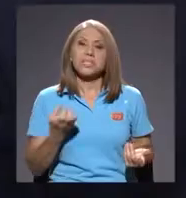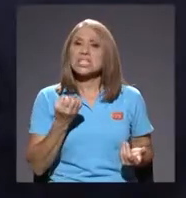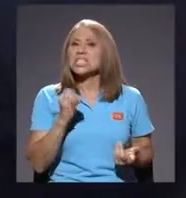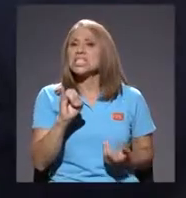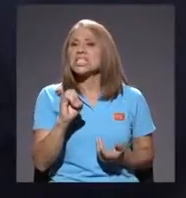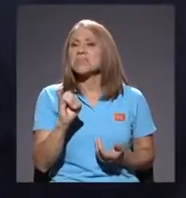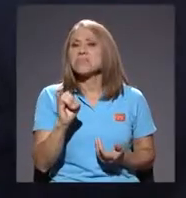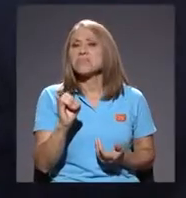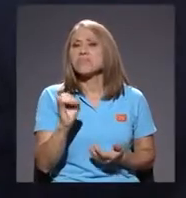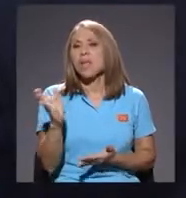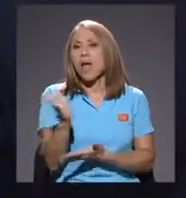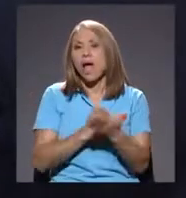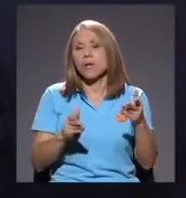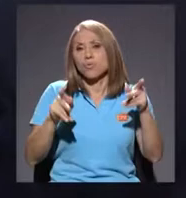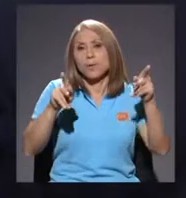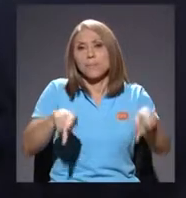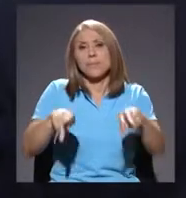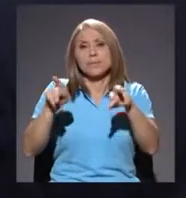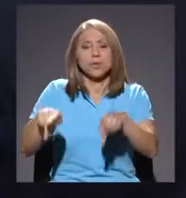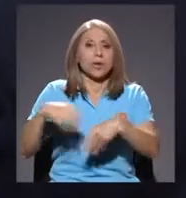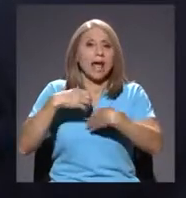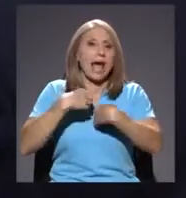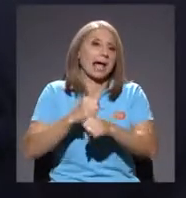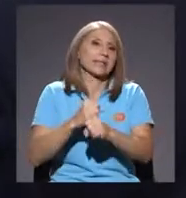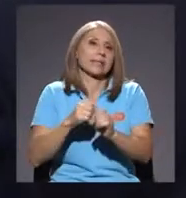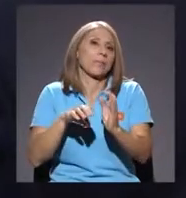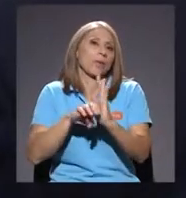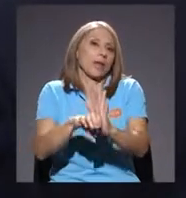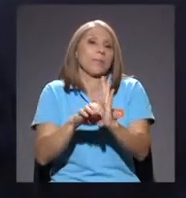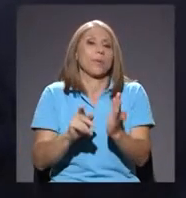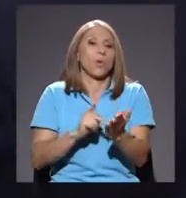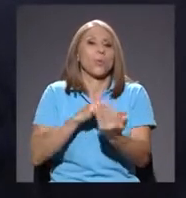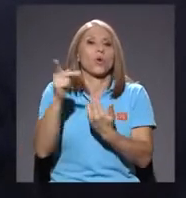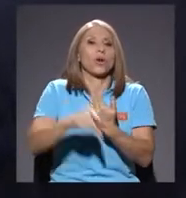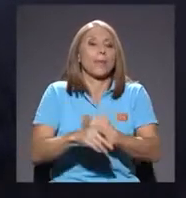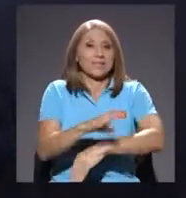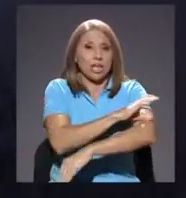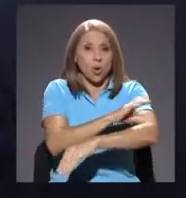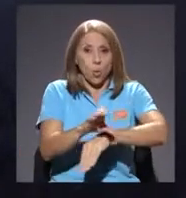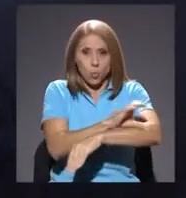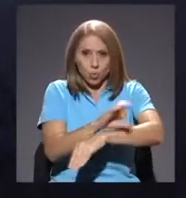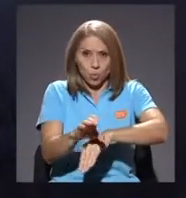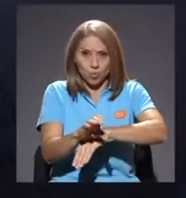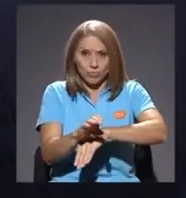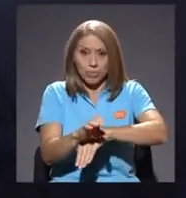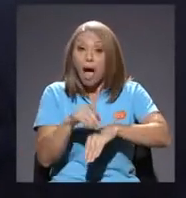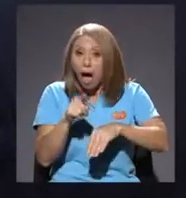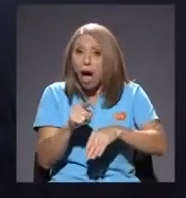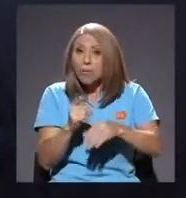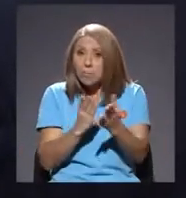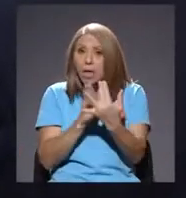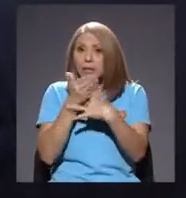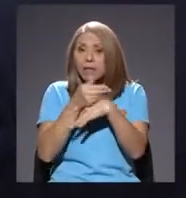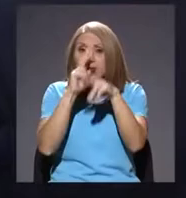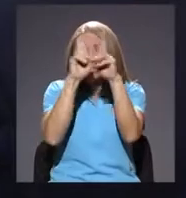así programas de cómputo y los ven y tiene